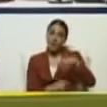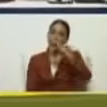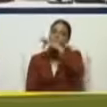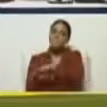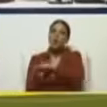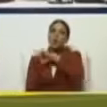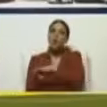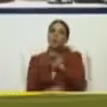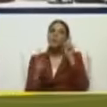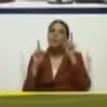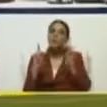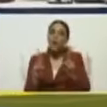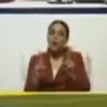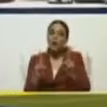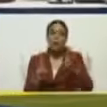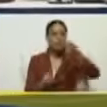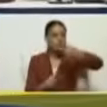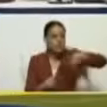popular.